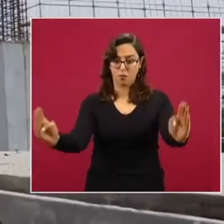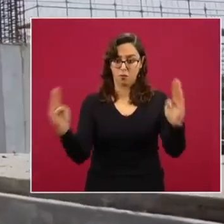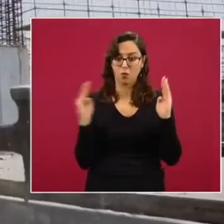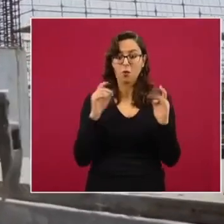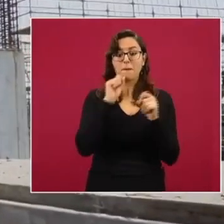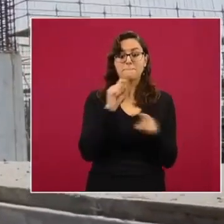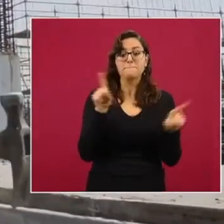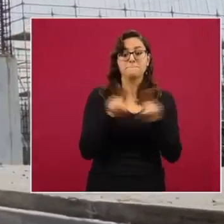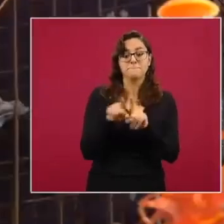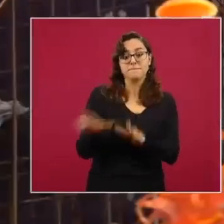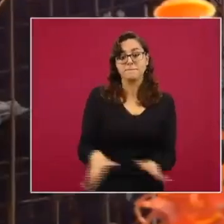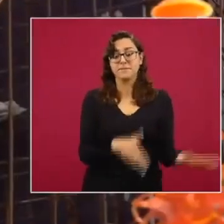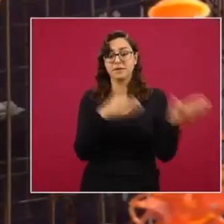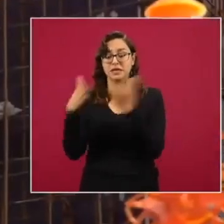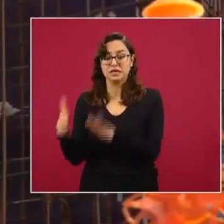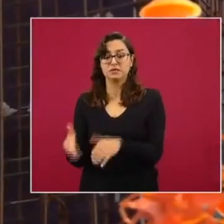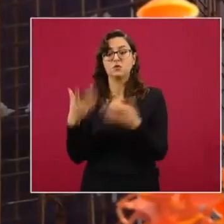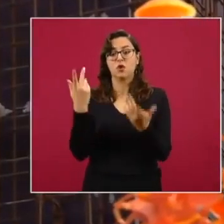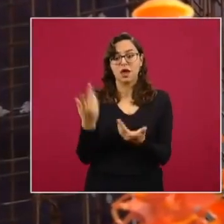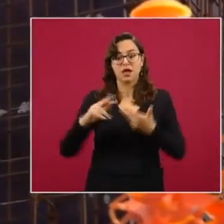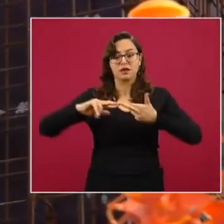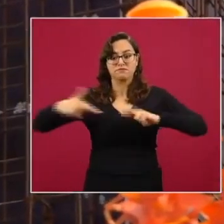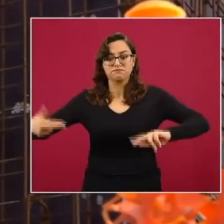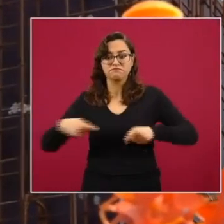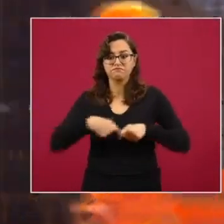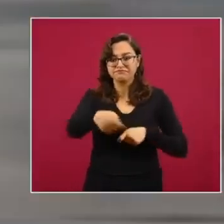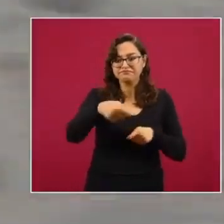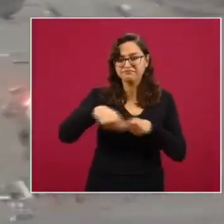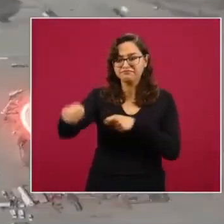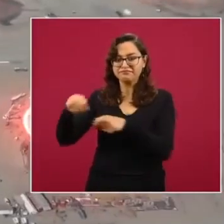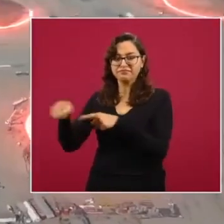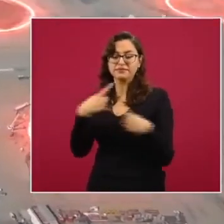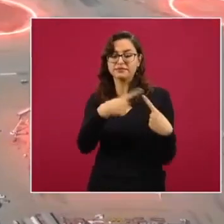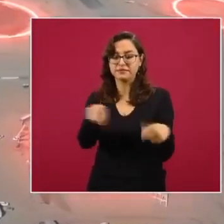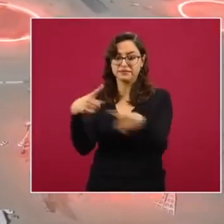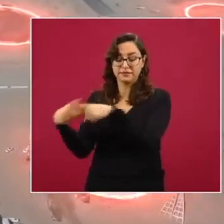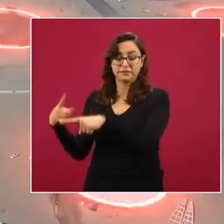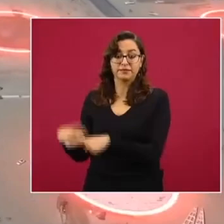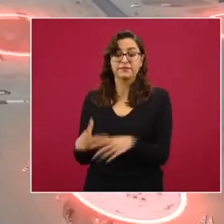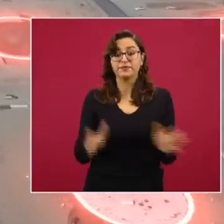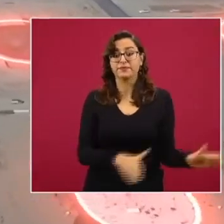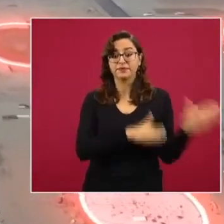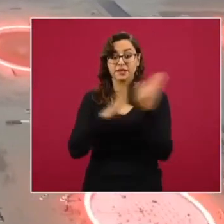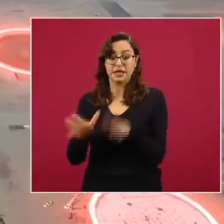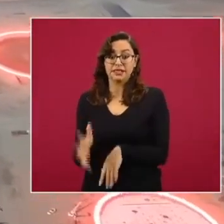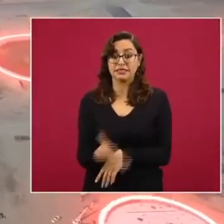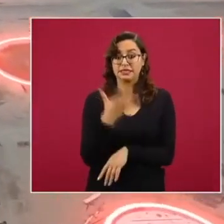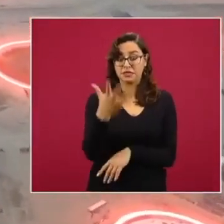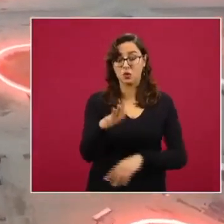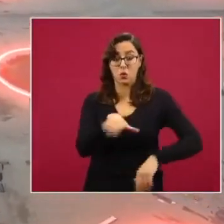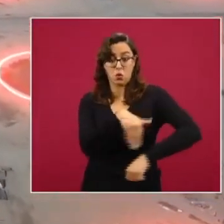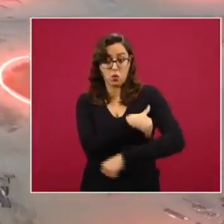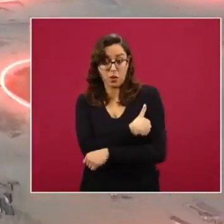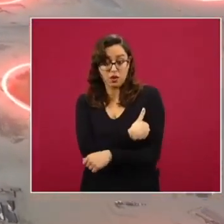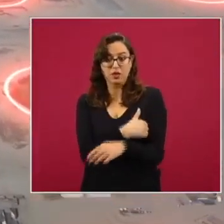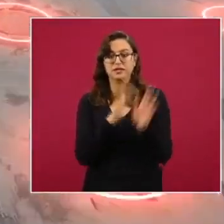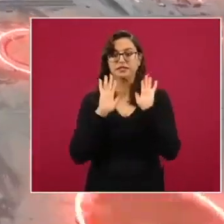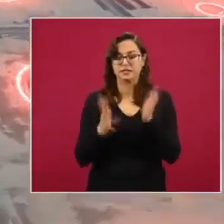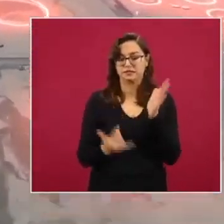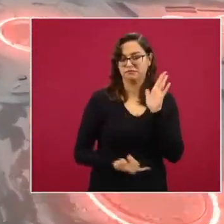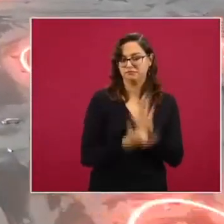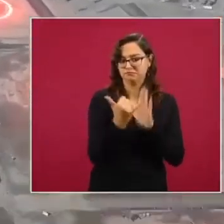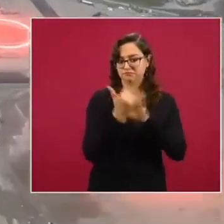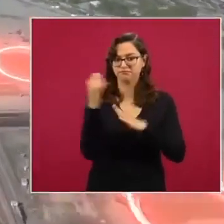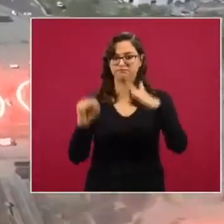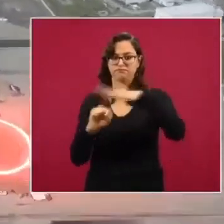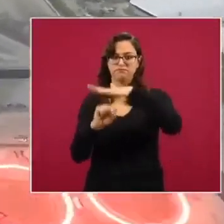telecom, instalación eléctrica, hidráulica y sanitaria. Respecto al paquete 5, área de almacenamiento, se concluyó la construcción de las